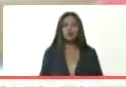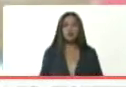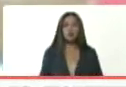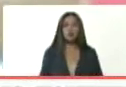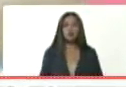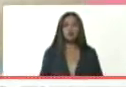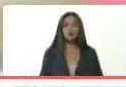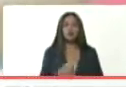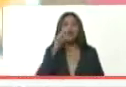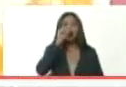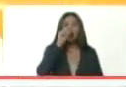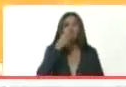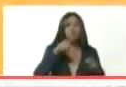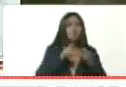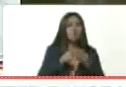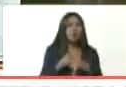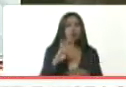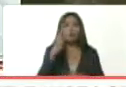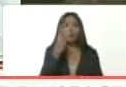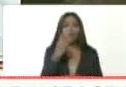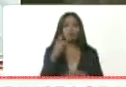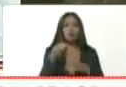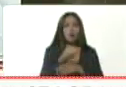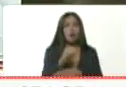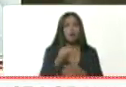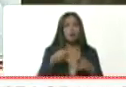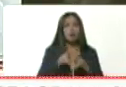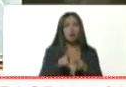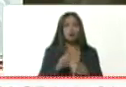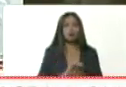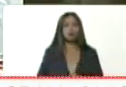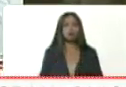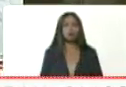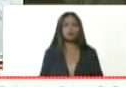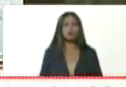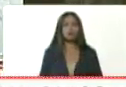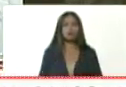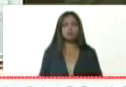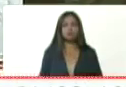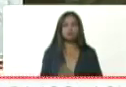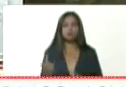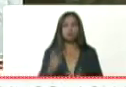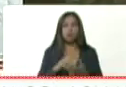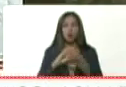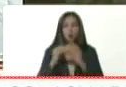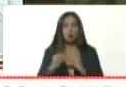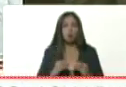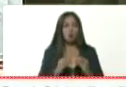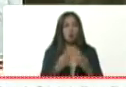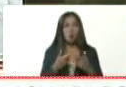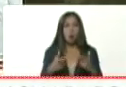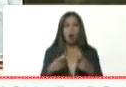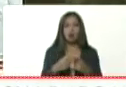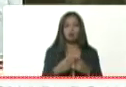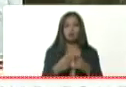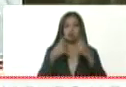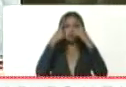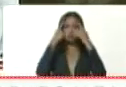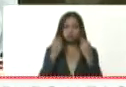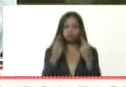el cardenalito cuarto grado bien elaborados el punto de vista pedagógico